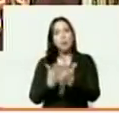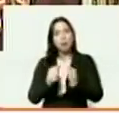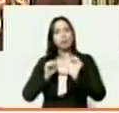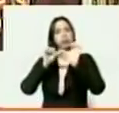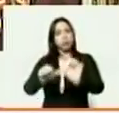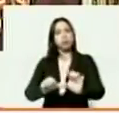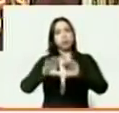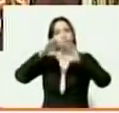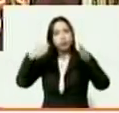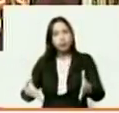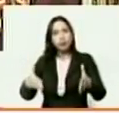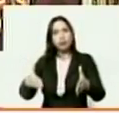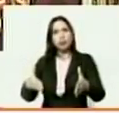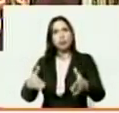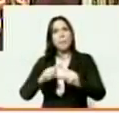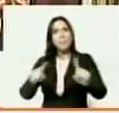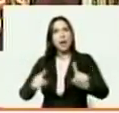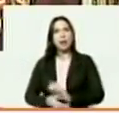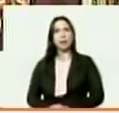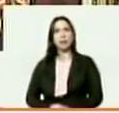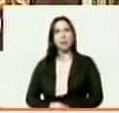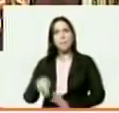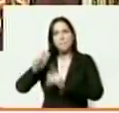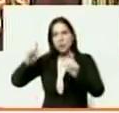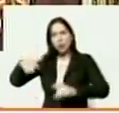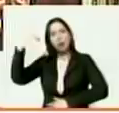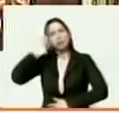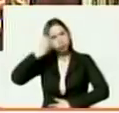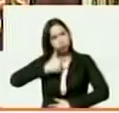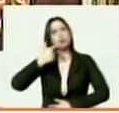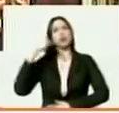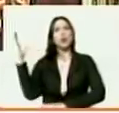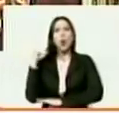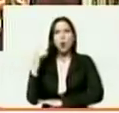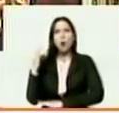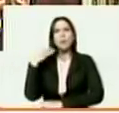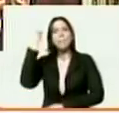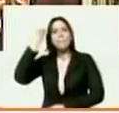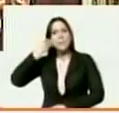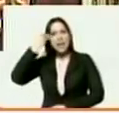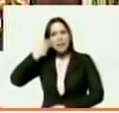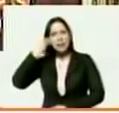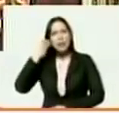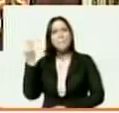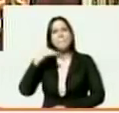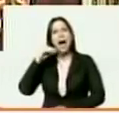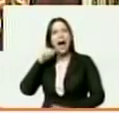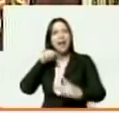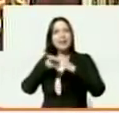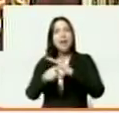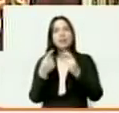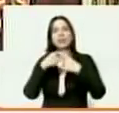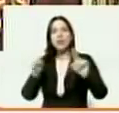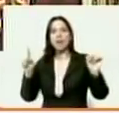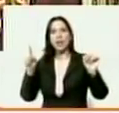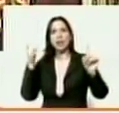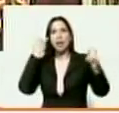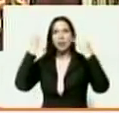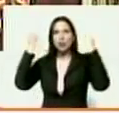mesa para personas sensatas que en Colombia piensen más allá de las diferencias